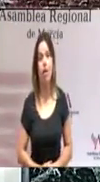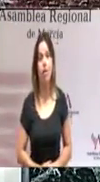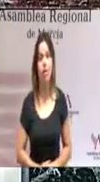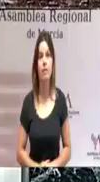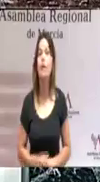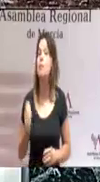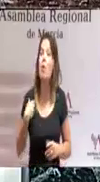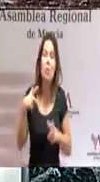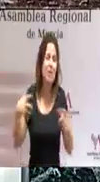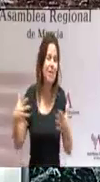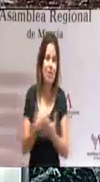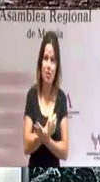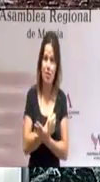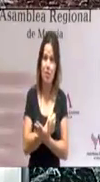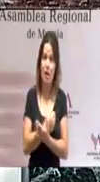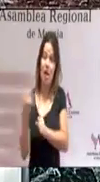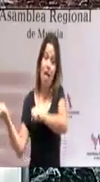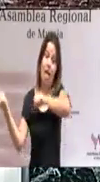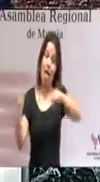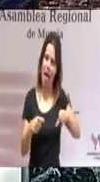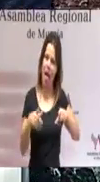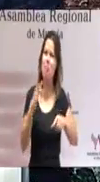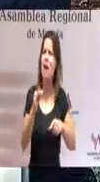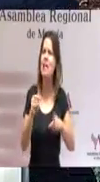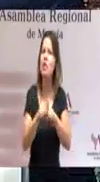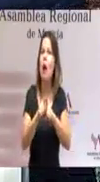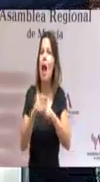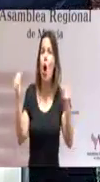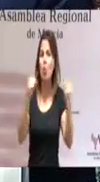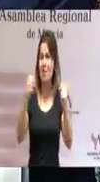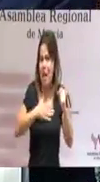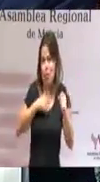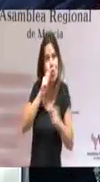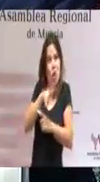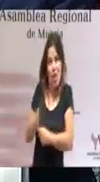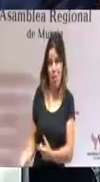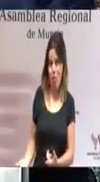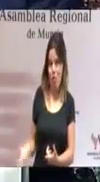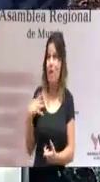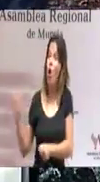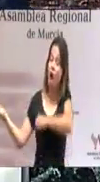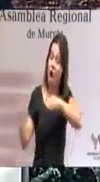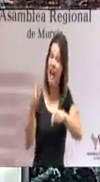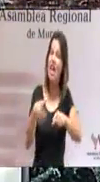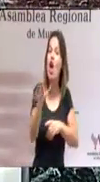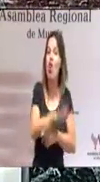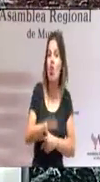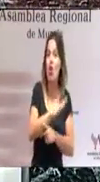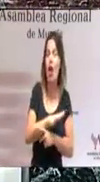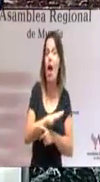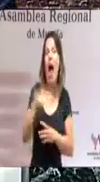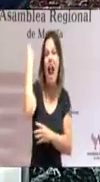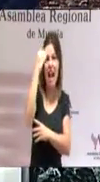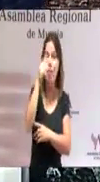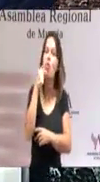a toda esa gente se la traían, que además son nuestros competidores turísticos, y se los traen a los Alcázares a